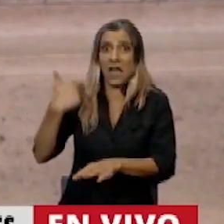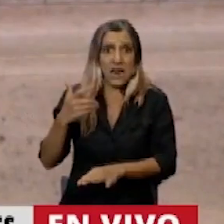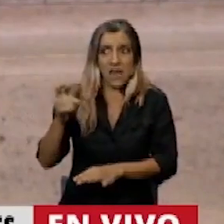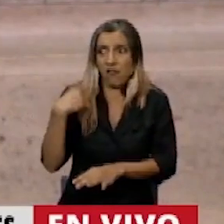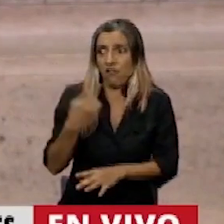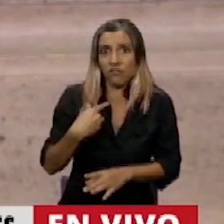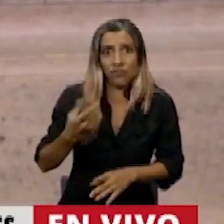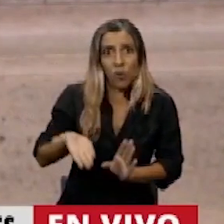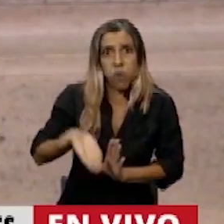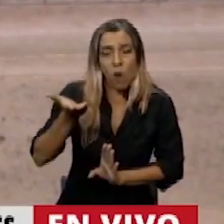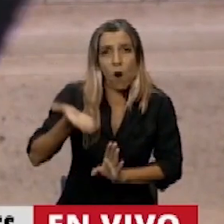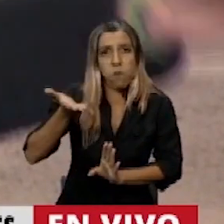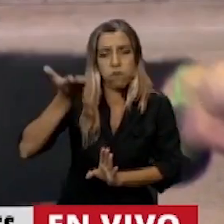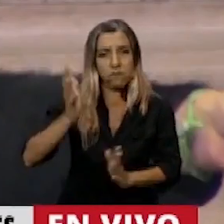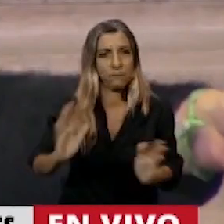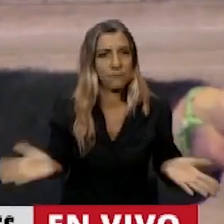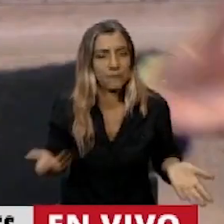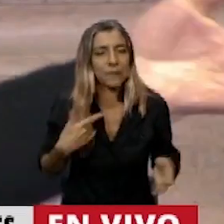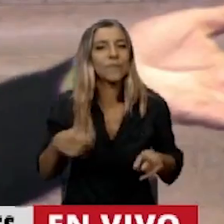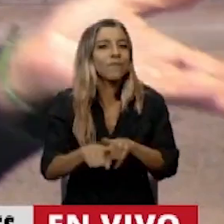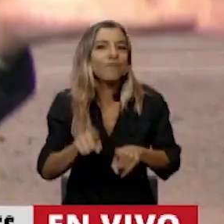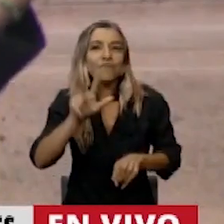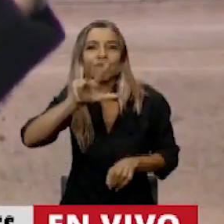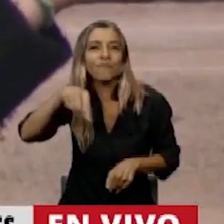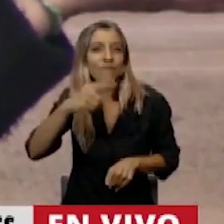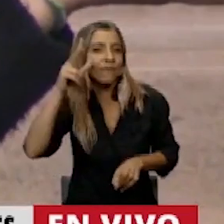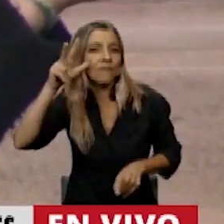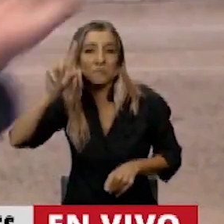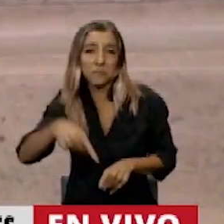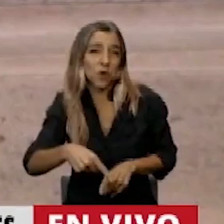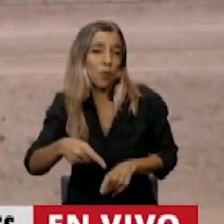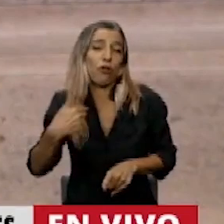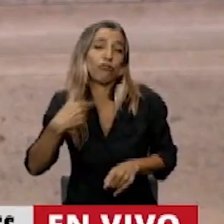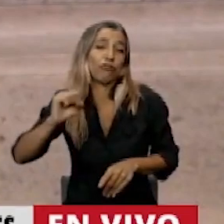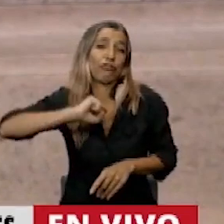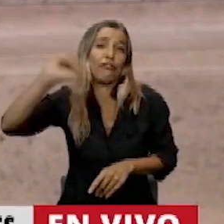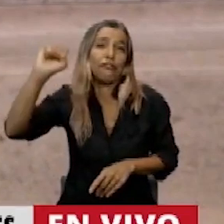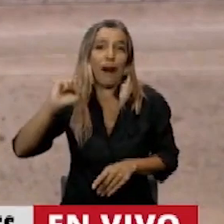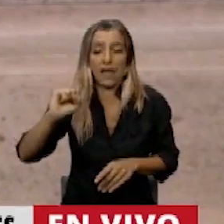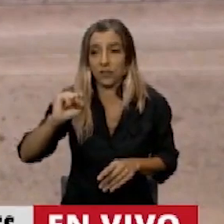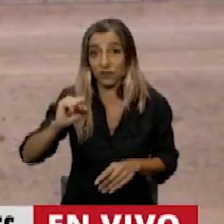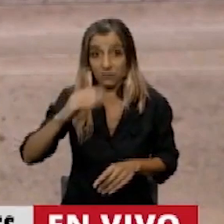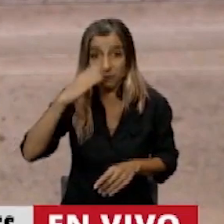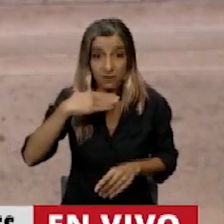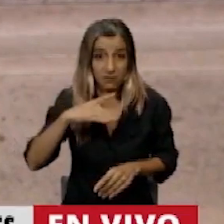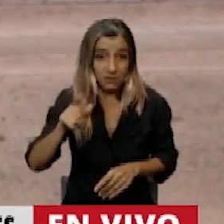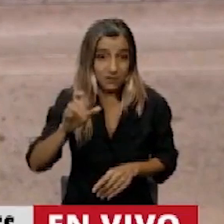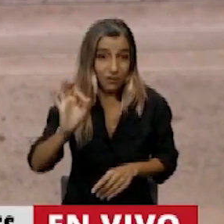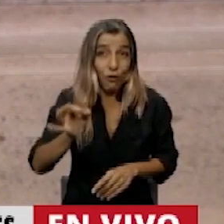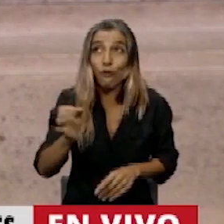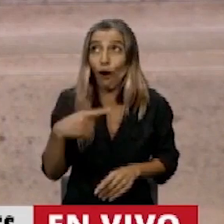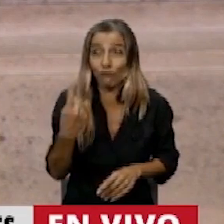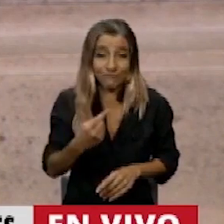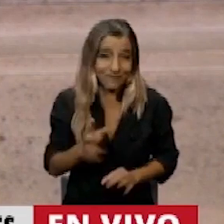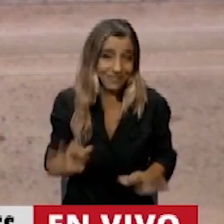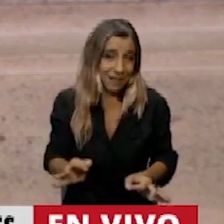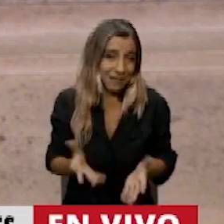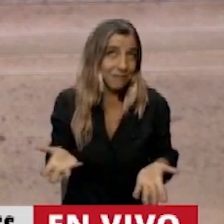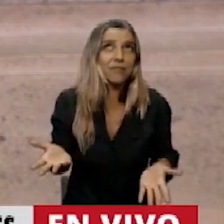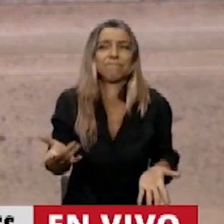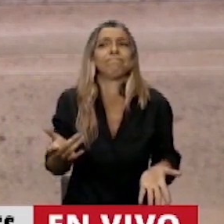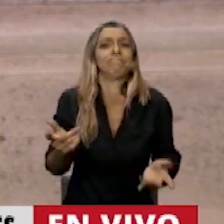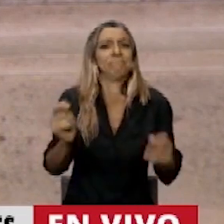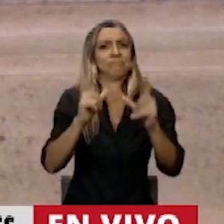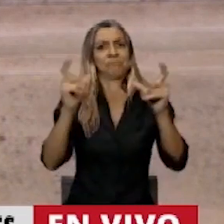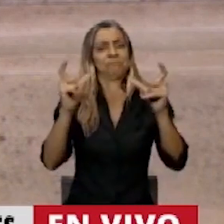ruido. Como el 3,8% de inflación de octubre está haciendo ruido.